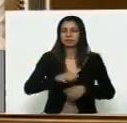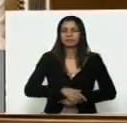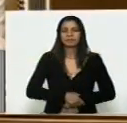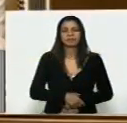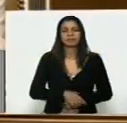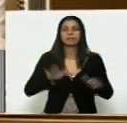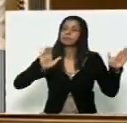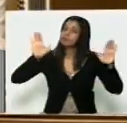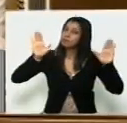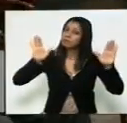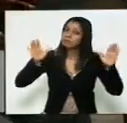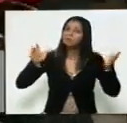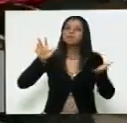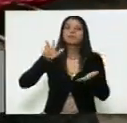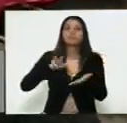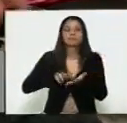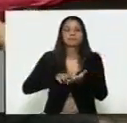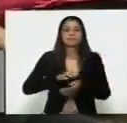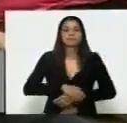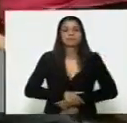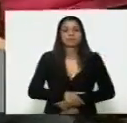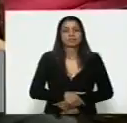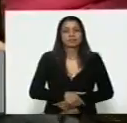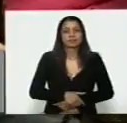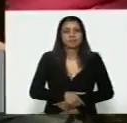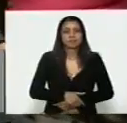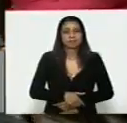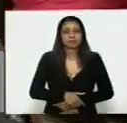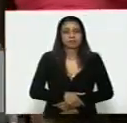6. Aprobado.